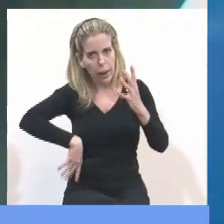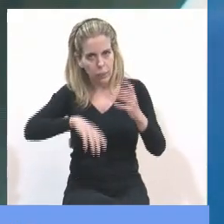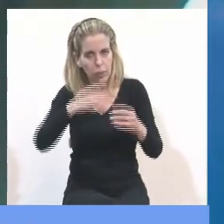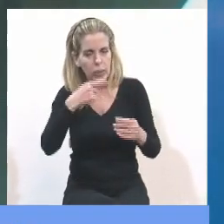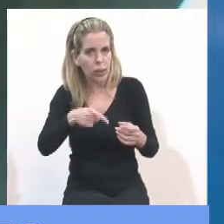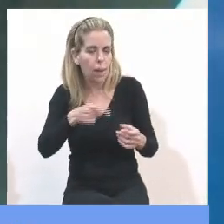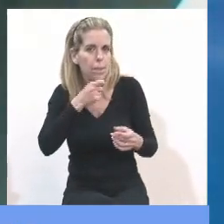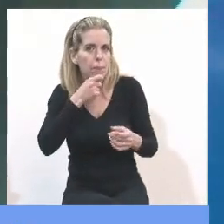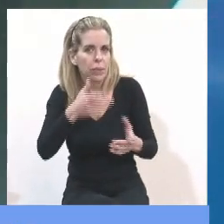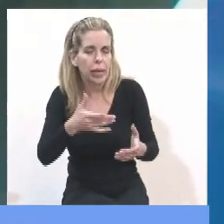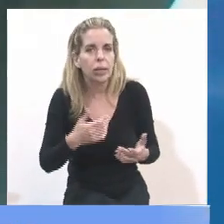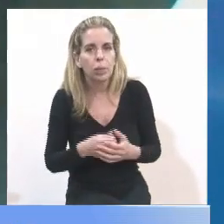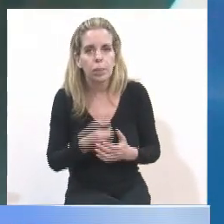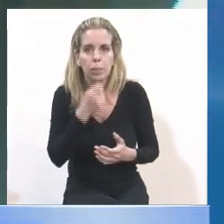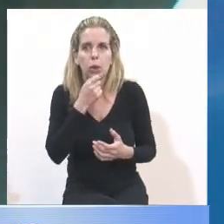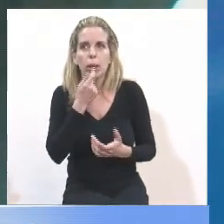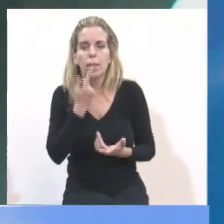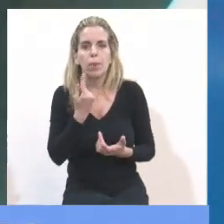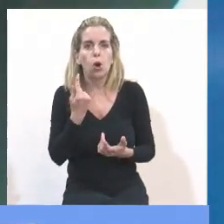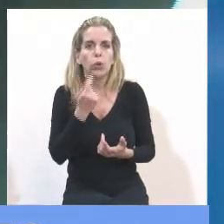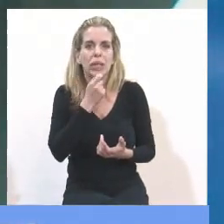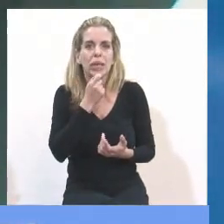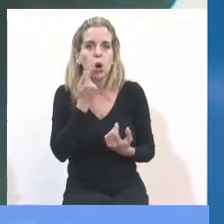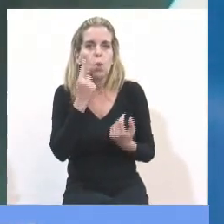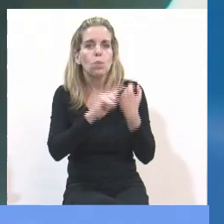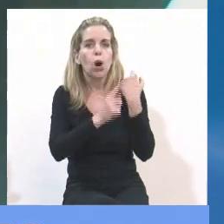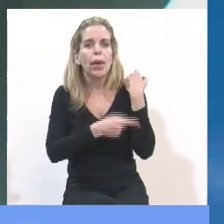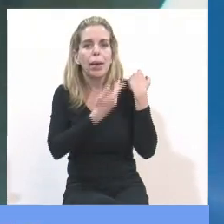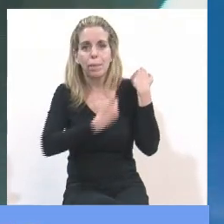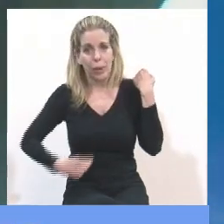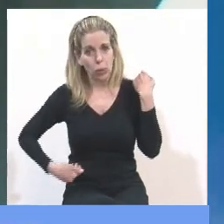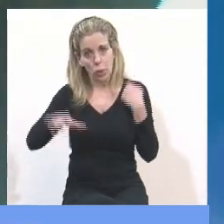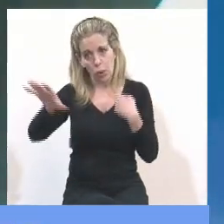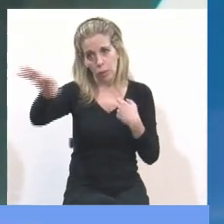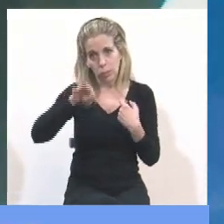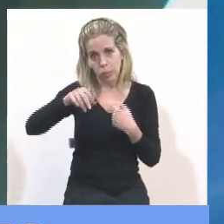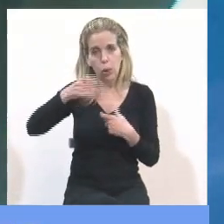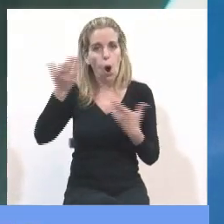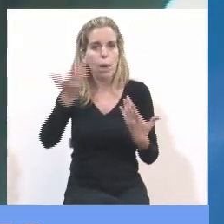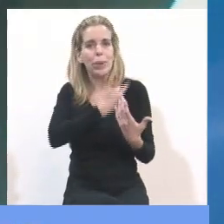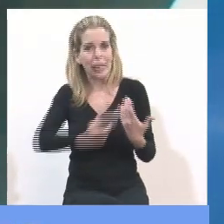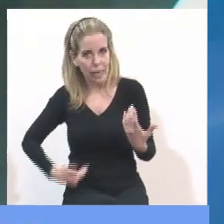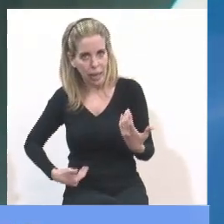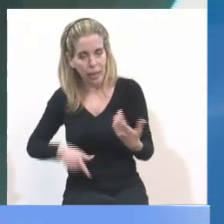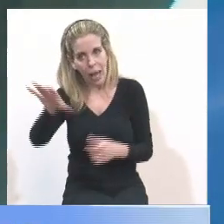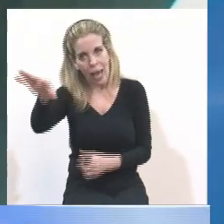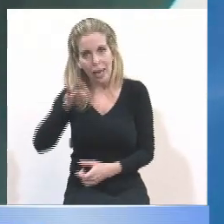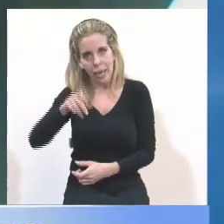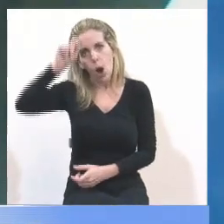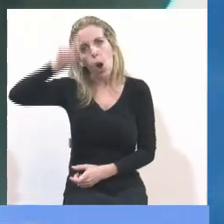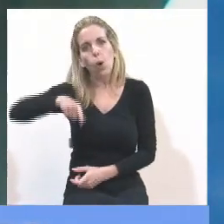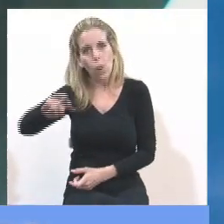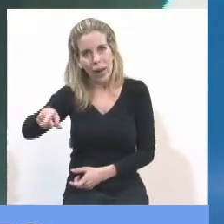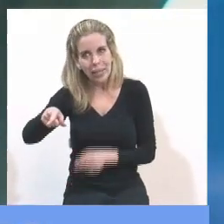comprende fácilmente que un hombre que dispusiera él solo de los empleos públicos, es decir, el presidente de la nación, se